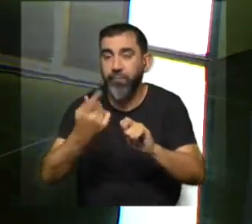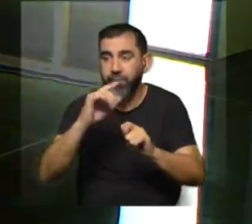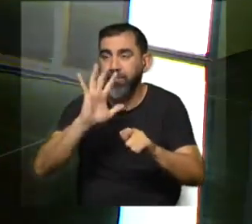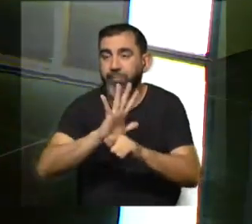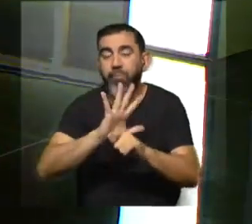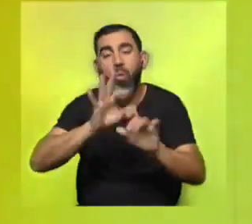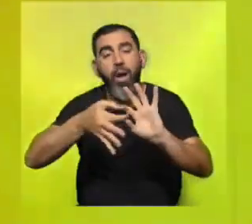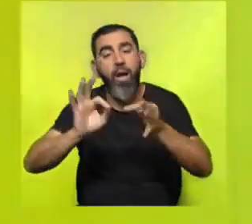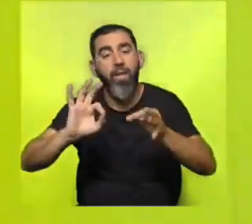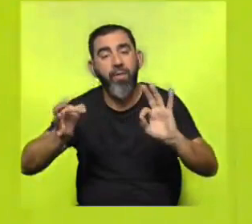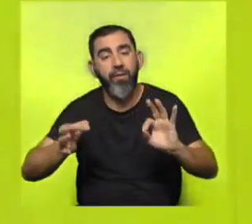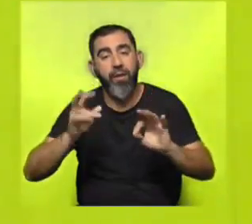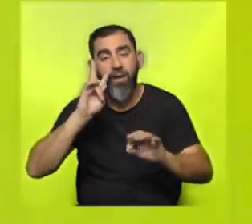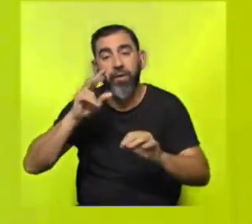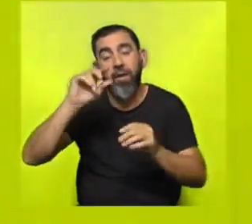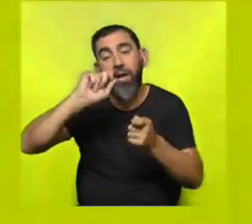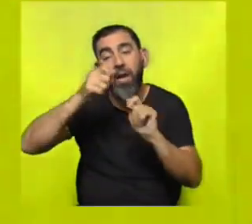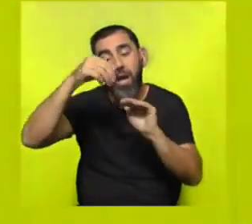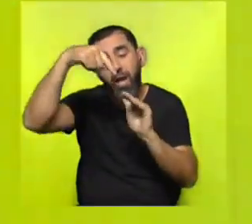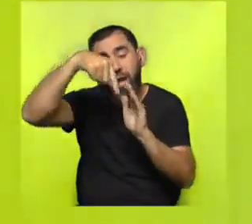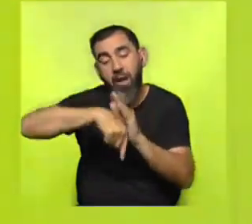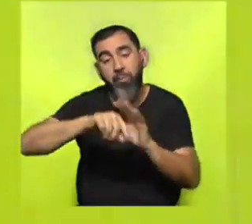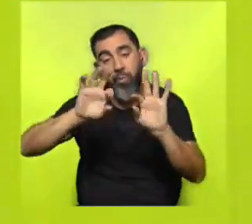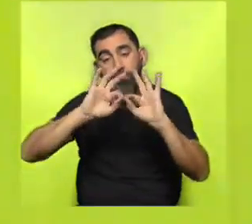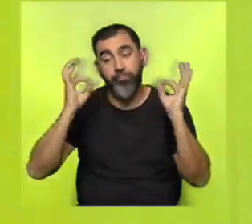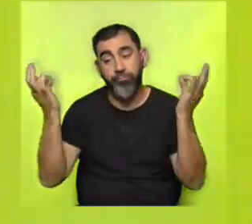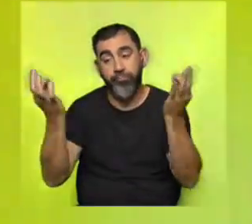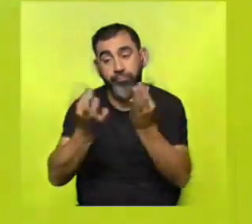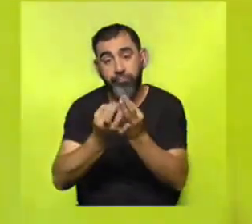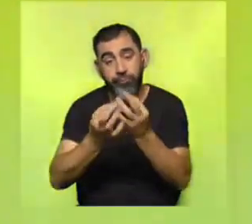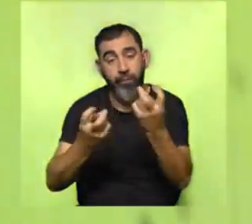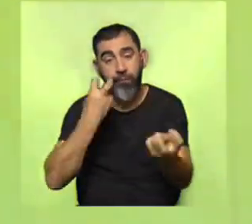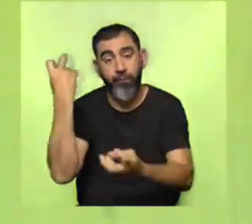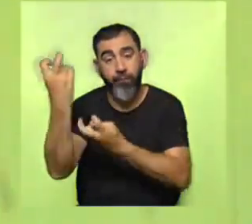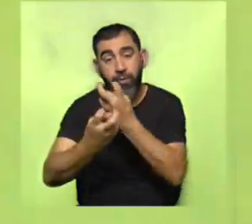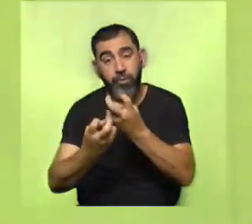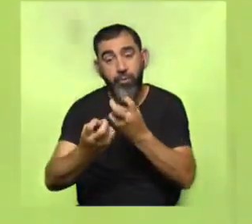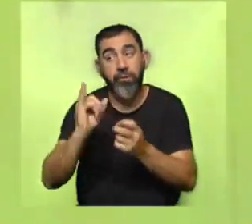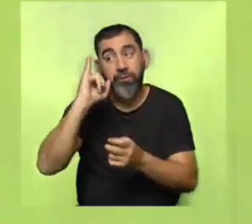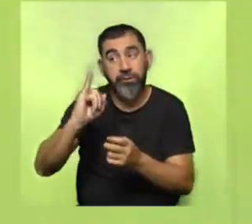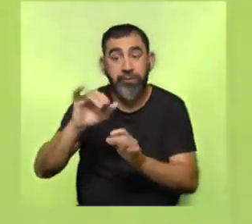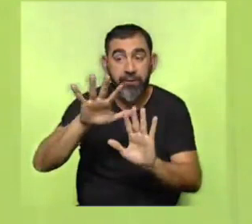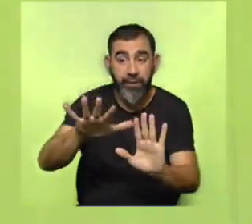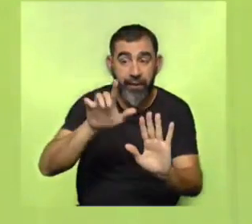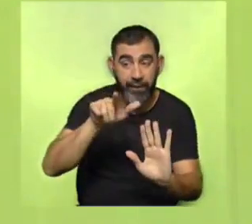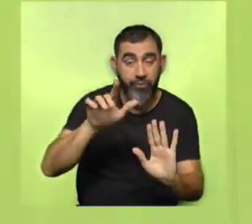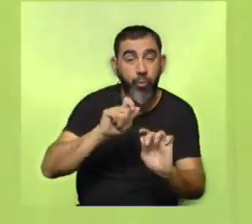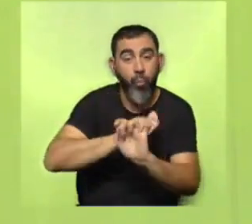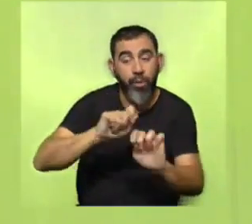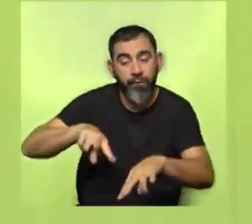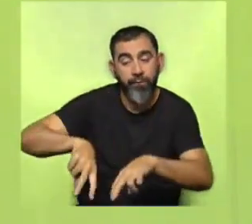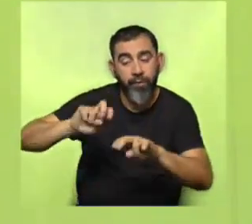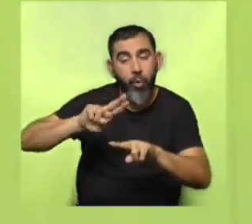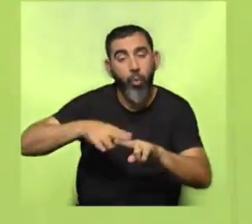estudiarse. Habrá que ver este corrimiento al sur del modo anular del sur, cuánto obliga a reestudiar